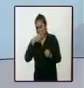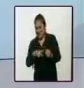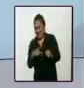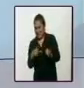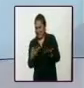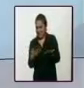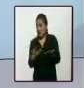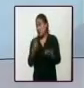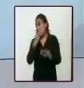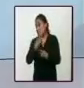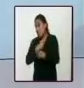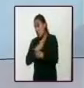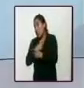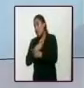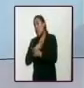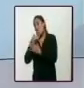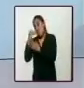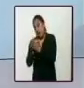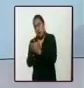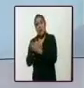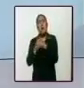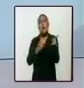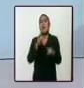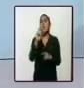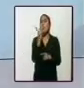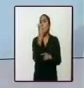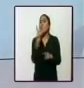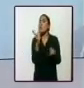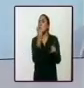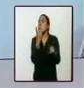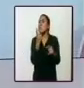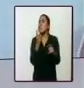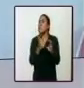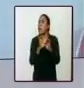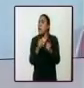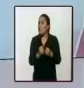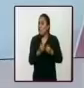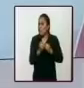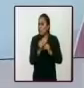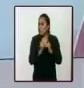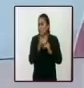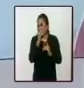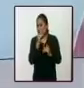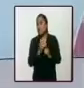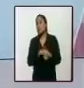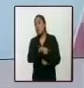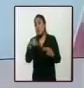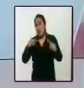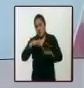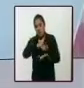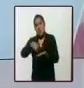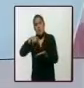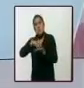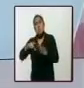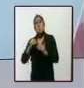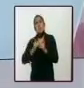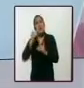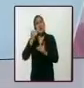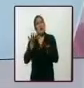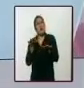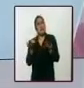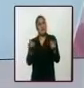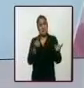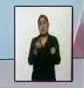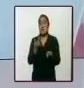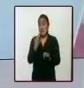Por una parte nos dicen esto, pero por otra parte el dólar está fortaleciéndose. El índice de confianza del consumidor está alto. Hay variables,